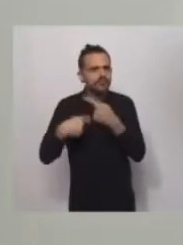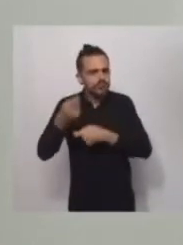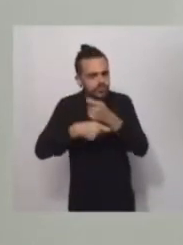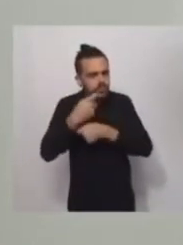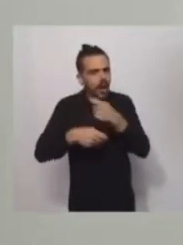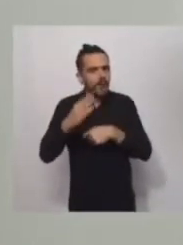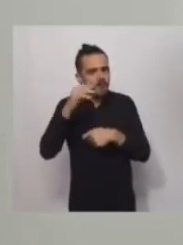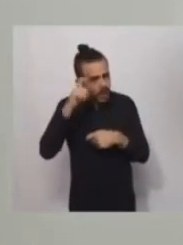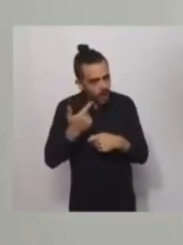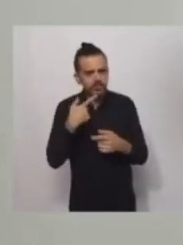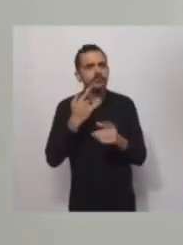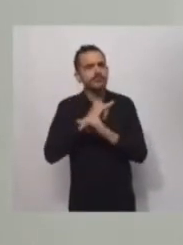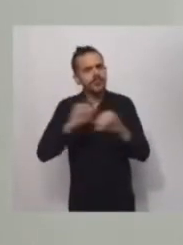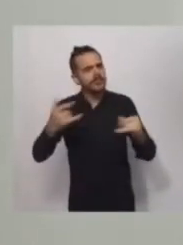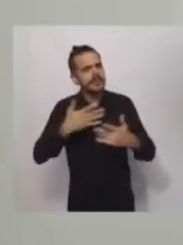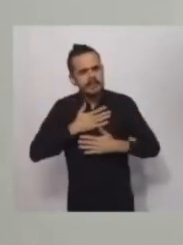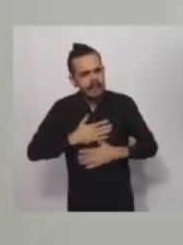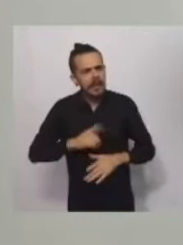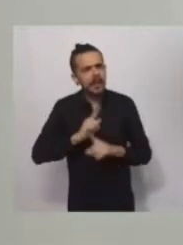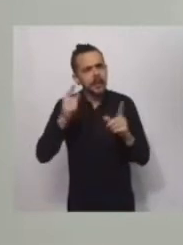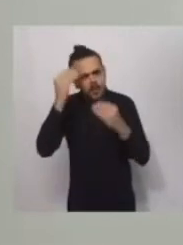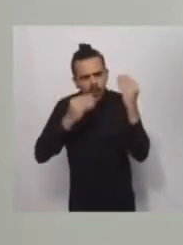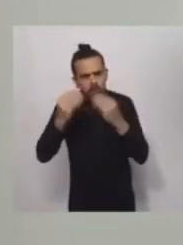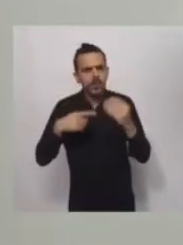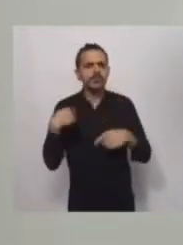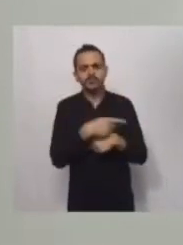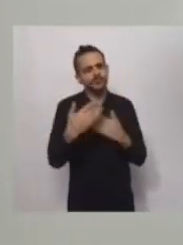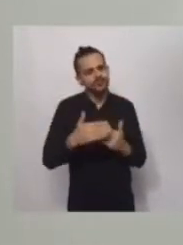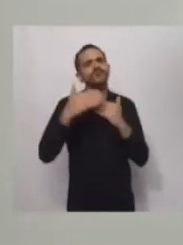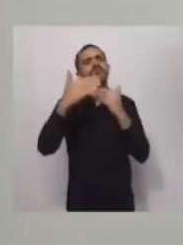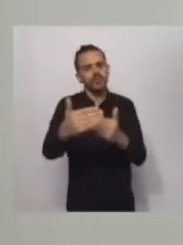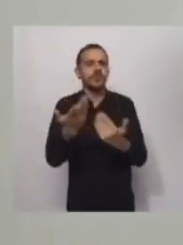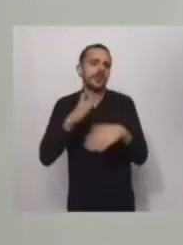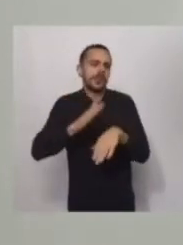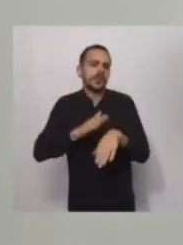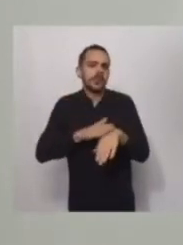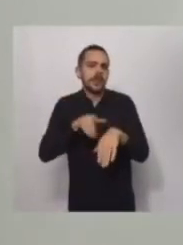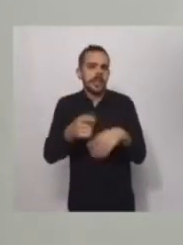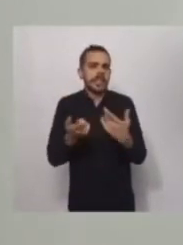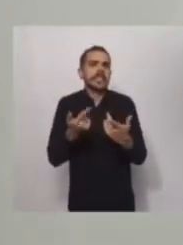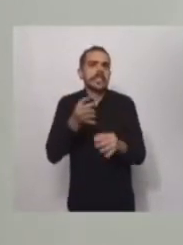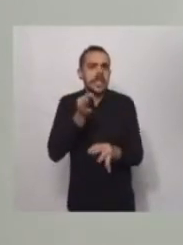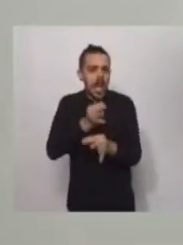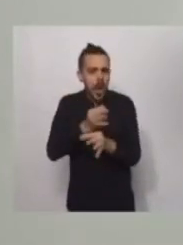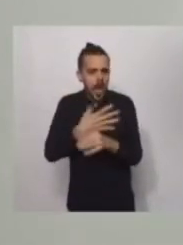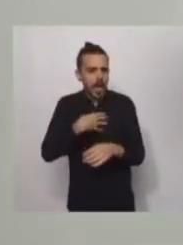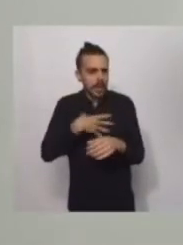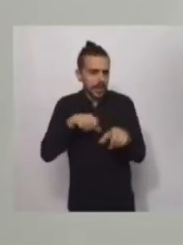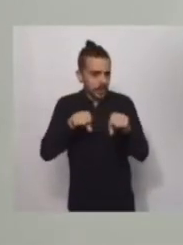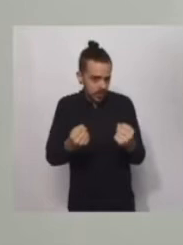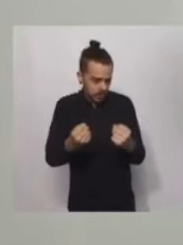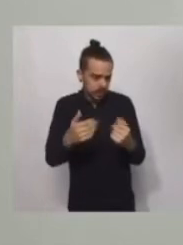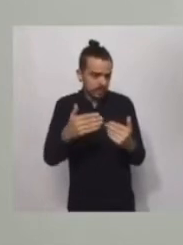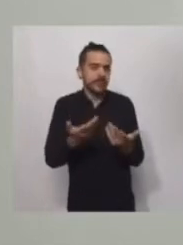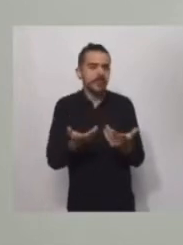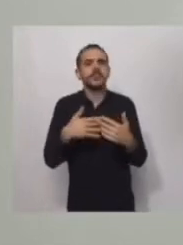instituto y el espíritu que tiene determinante en estos tiempos, así que esperemos poder aplicarlo. Hablaba recién del Consejo General de Educación del